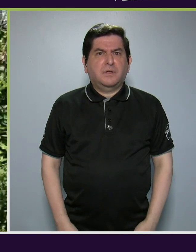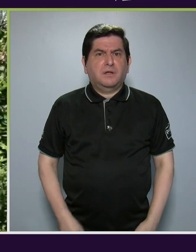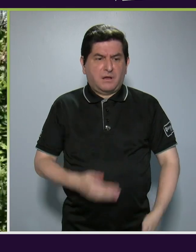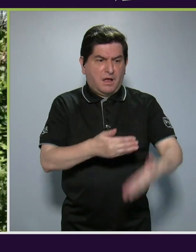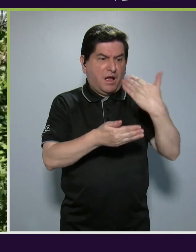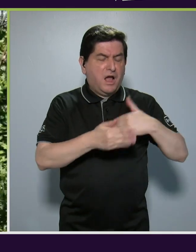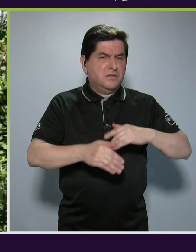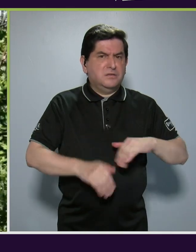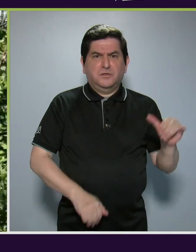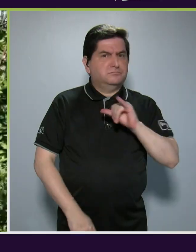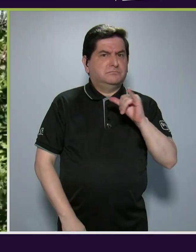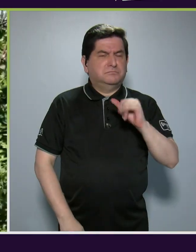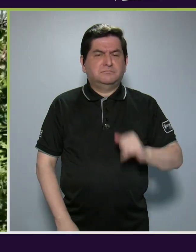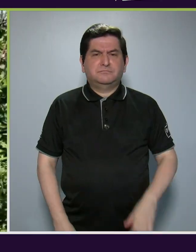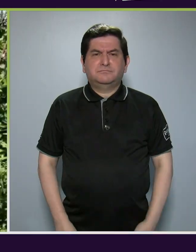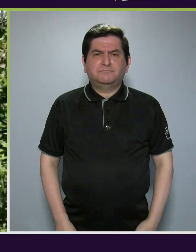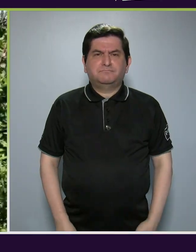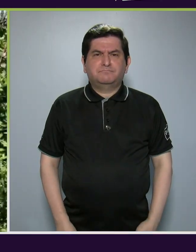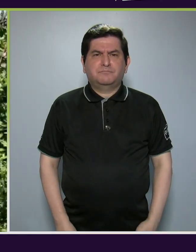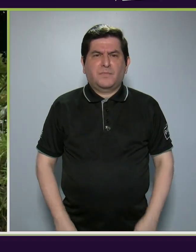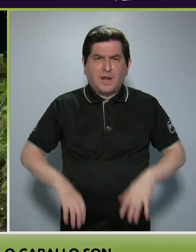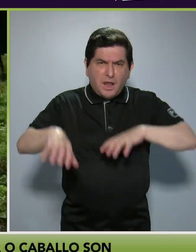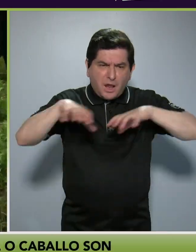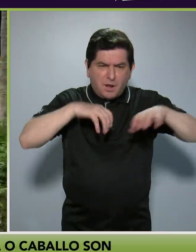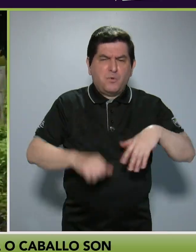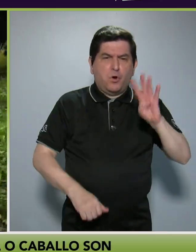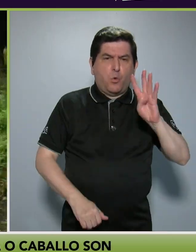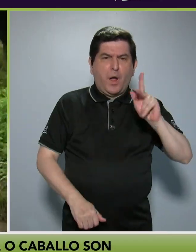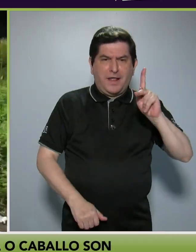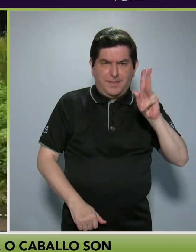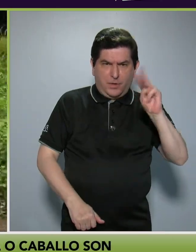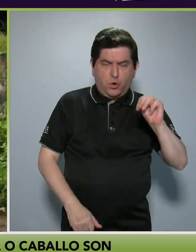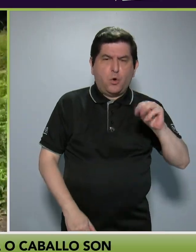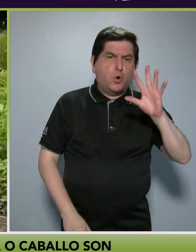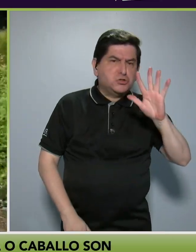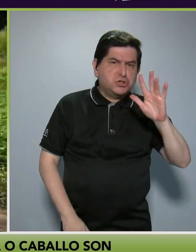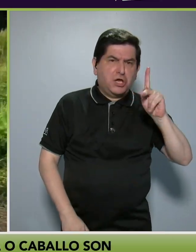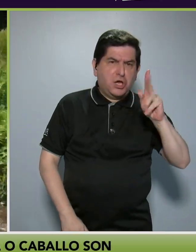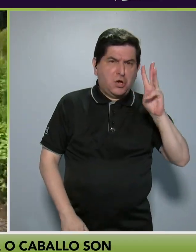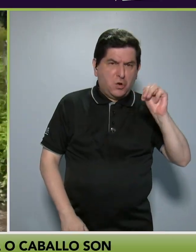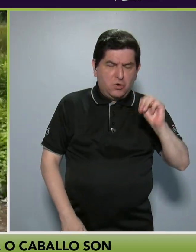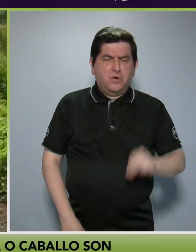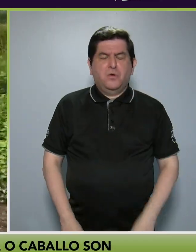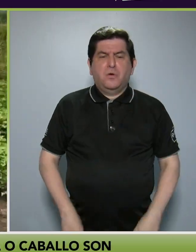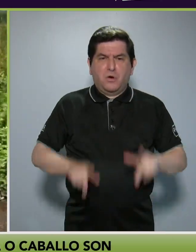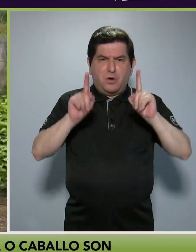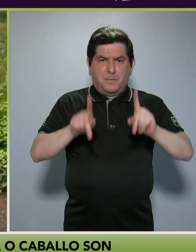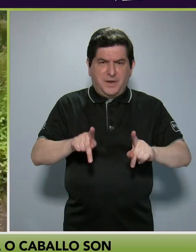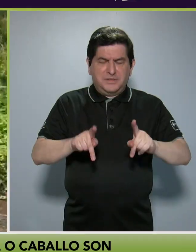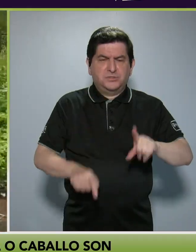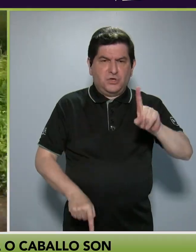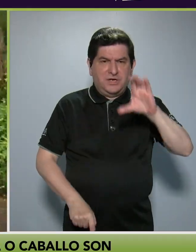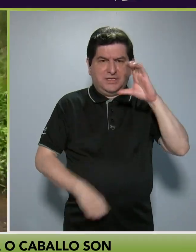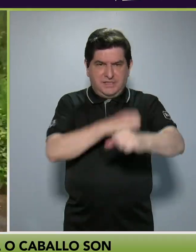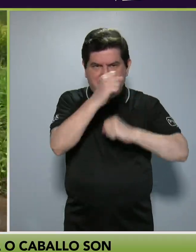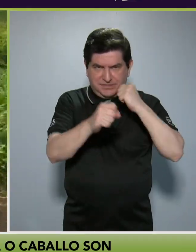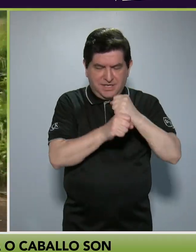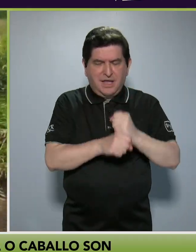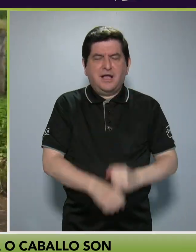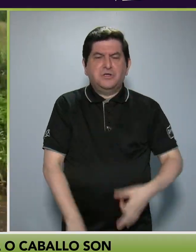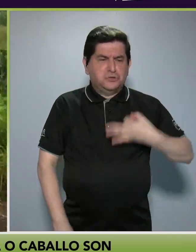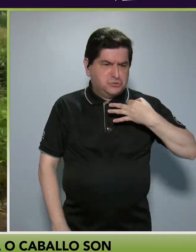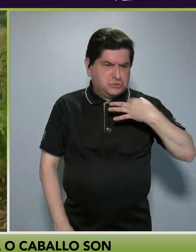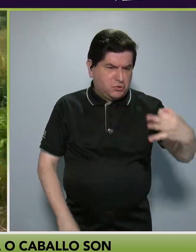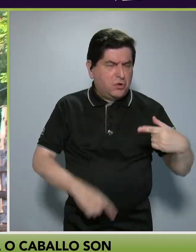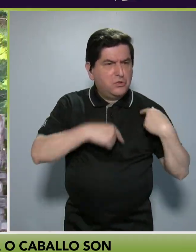antes. El desplazamiento de 4 kilómetros, 5 kilómetros, que era lo que hacían los centenarios promedio por día para poder llegar